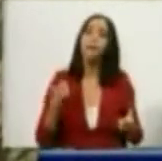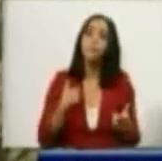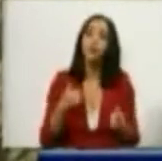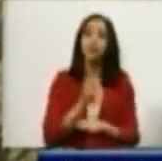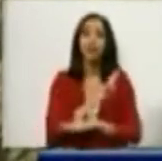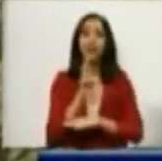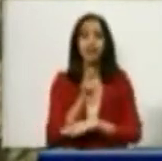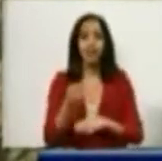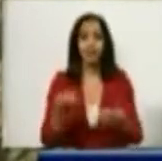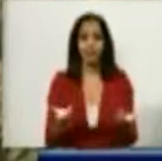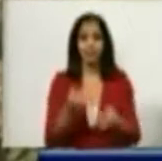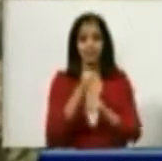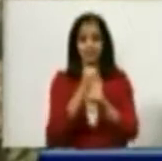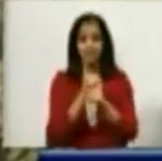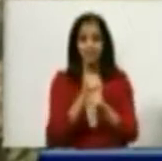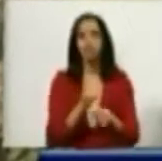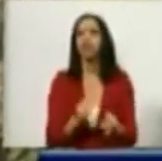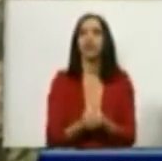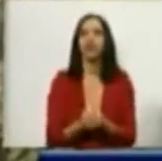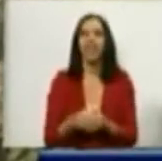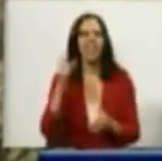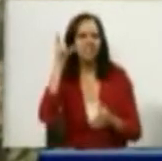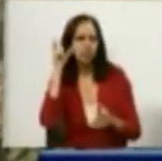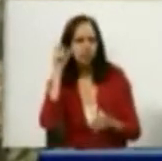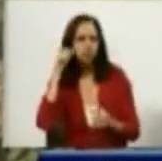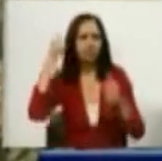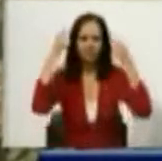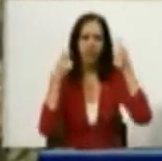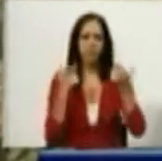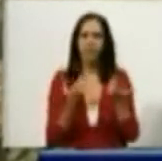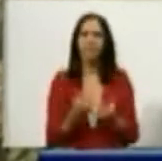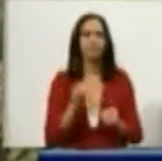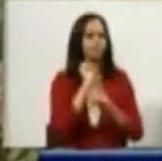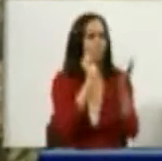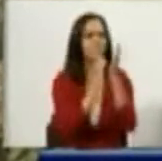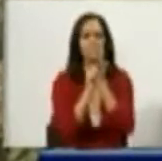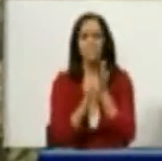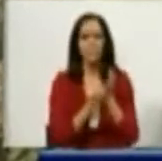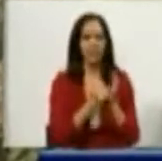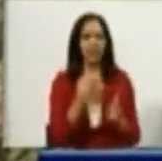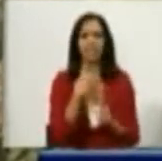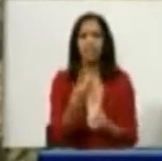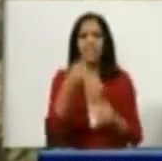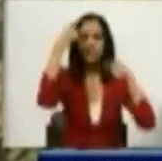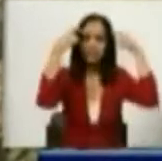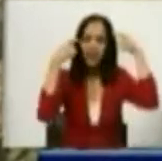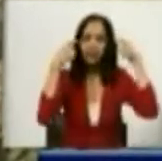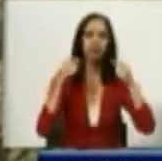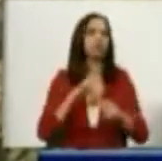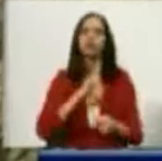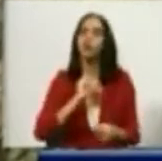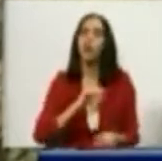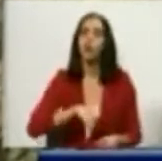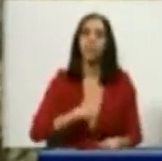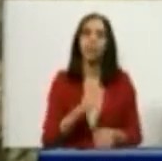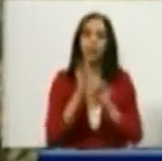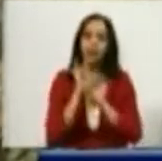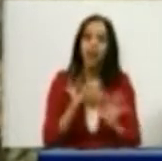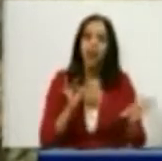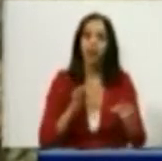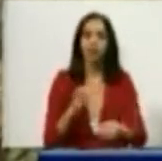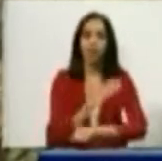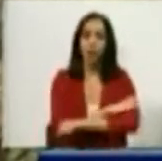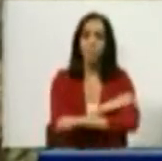redes escuchen a Hugo Chávez y prediquemos la palabra de Hugo Chávez no podemos dejar que la derecha